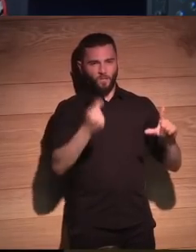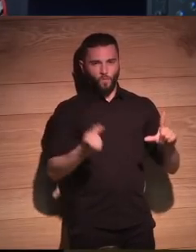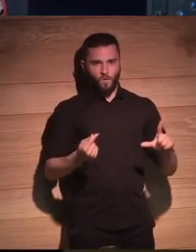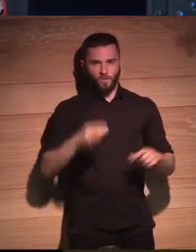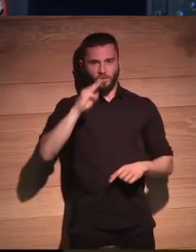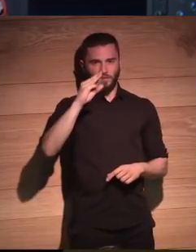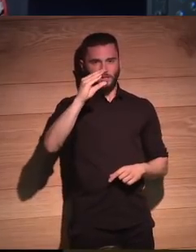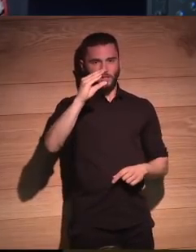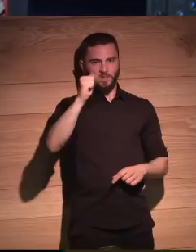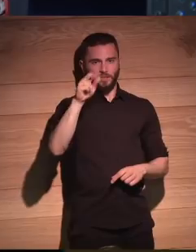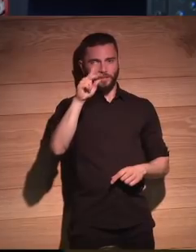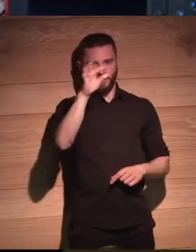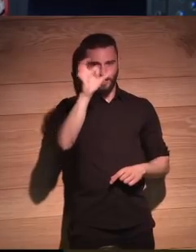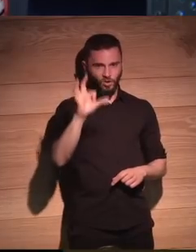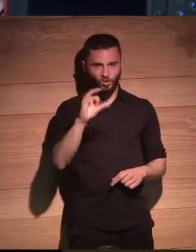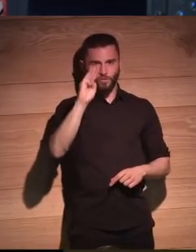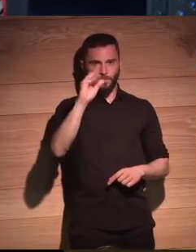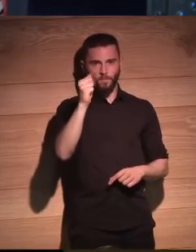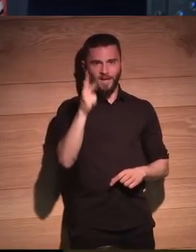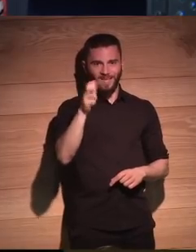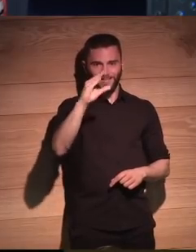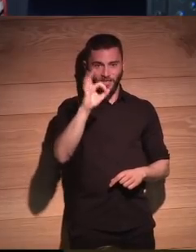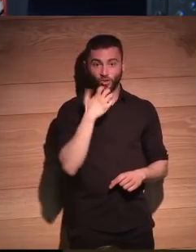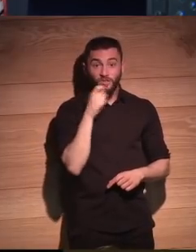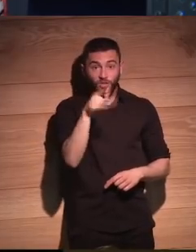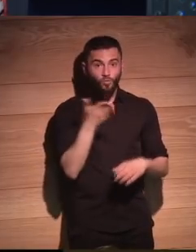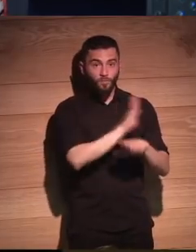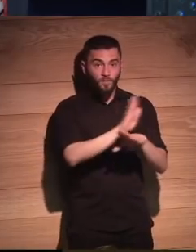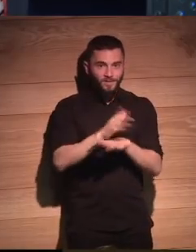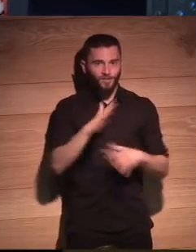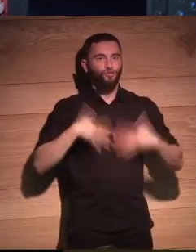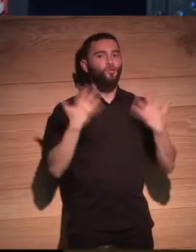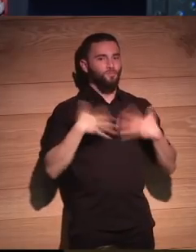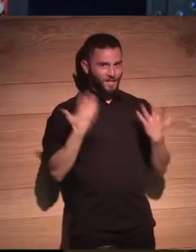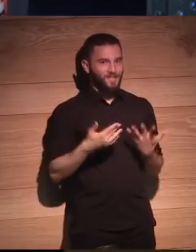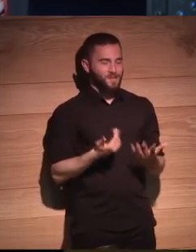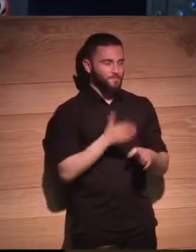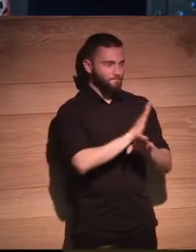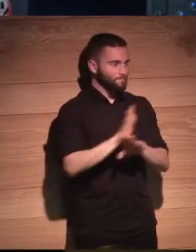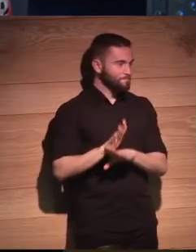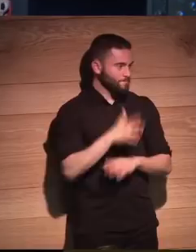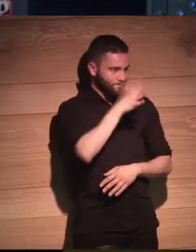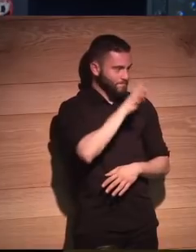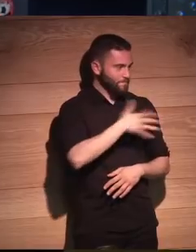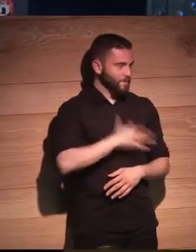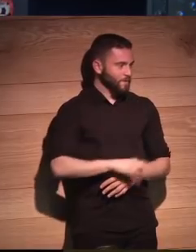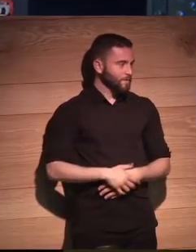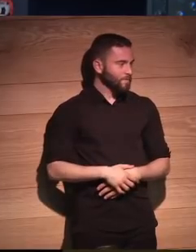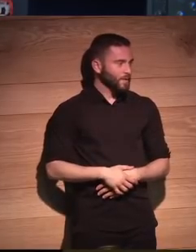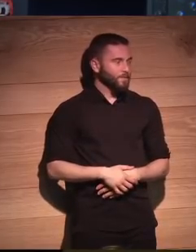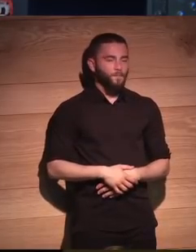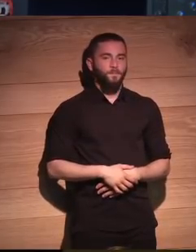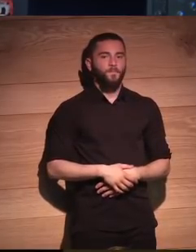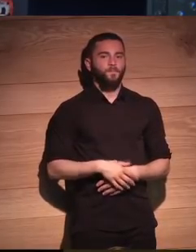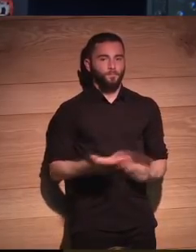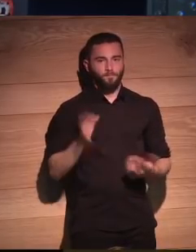Carlos sí, Pacheco. Si los como presentas Desiree, tú, era una de las sorpresas, la podemos intercalar ya, sí. Podían estar trabajado- aquí con nosotros, pero están ahí, efectivamente.